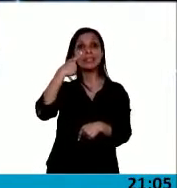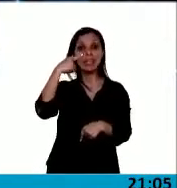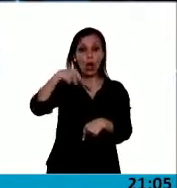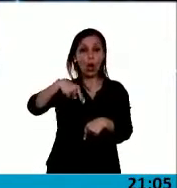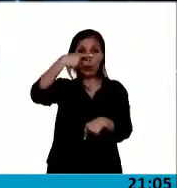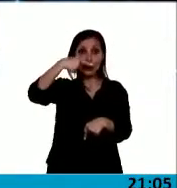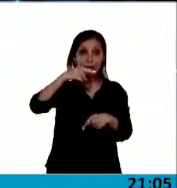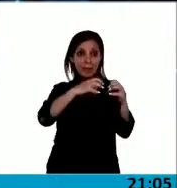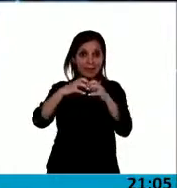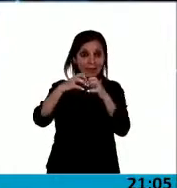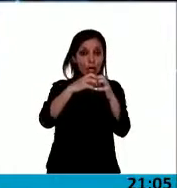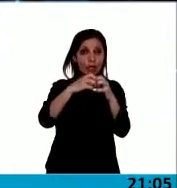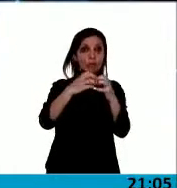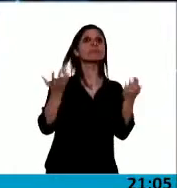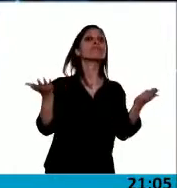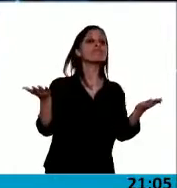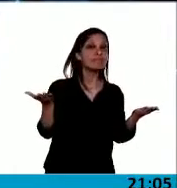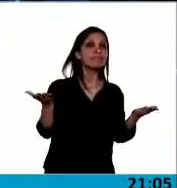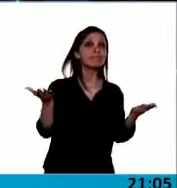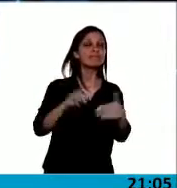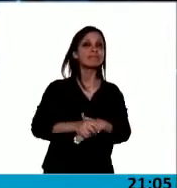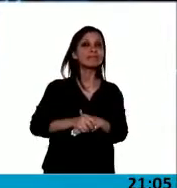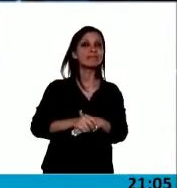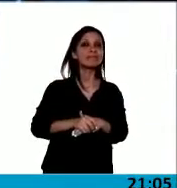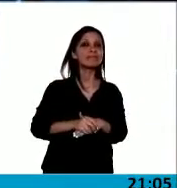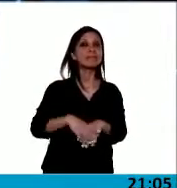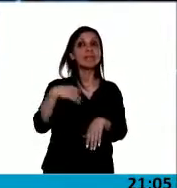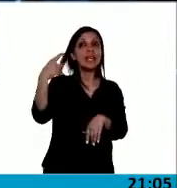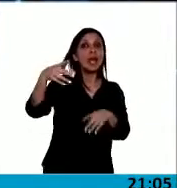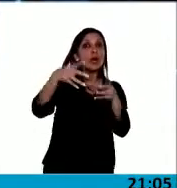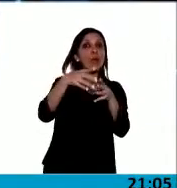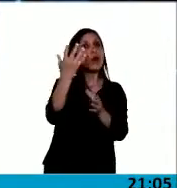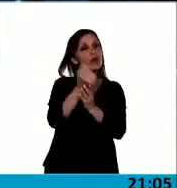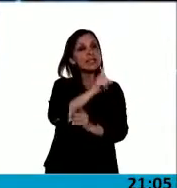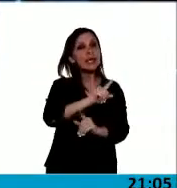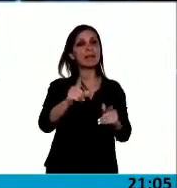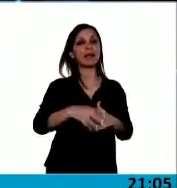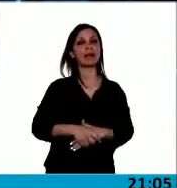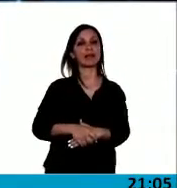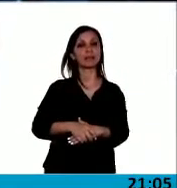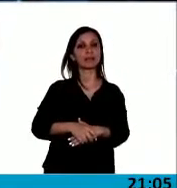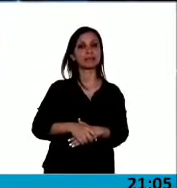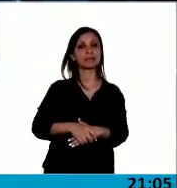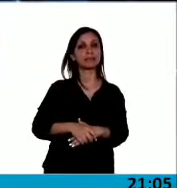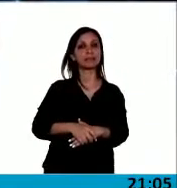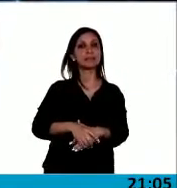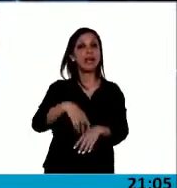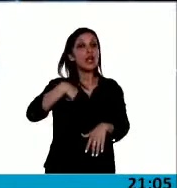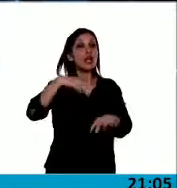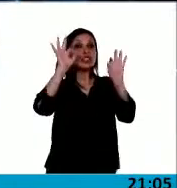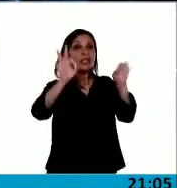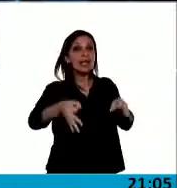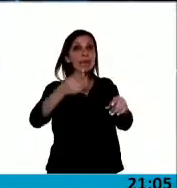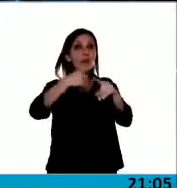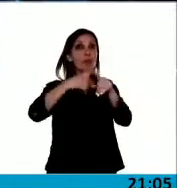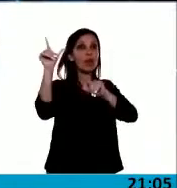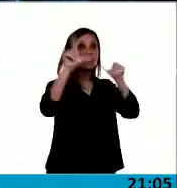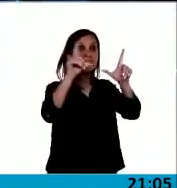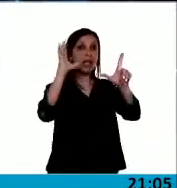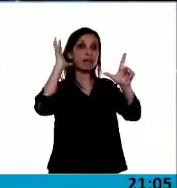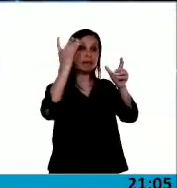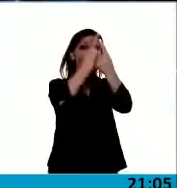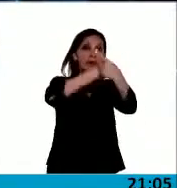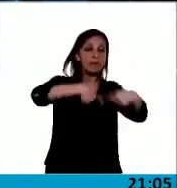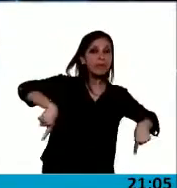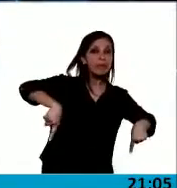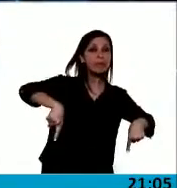sesión. Y el bloque oficialista no aceptó. Y nos enteramos por los medios de comunicación